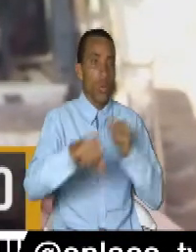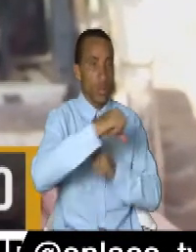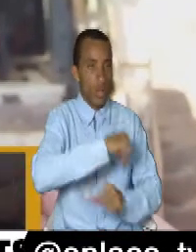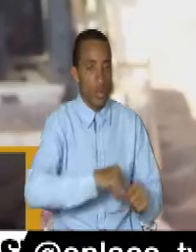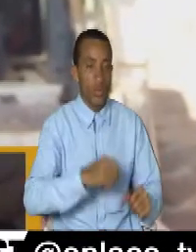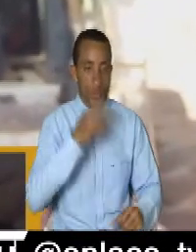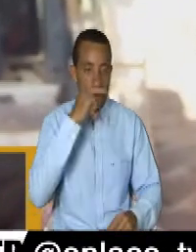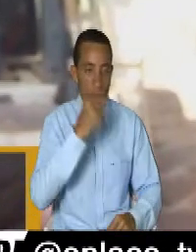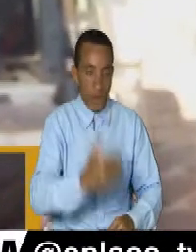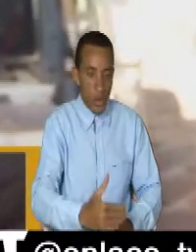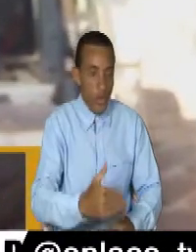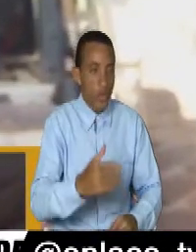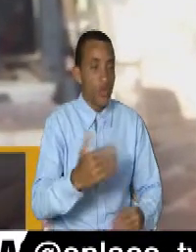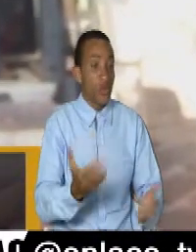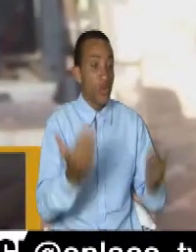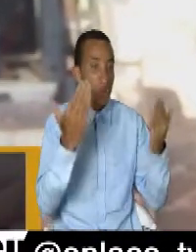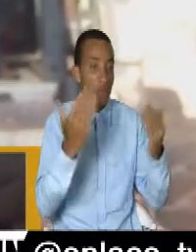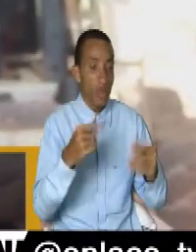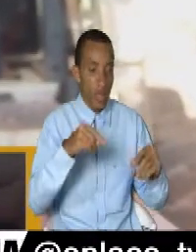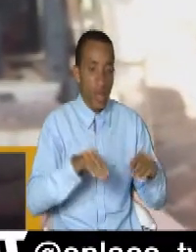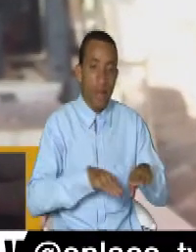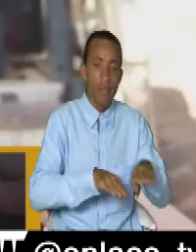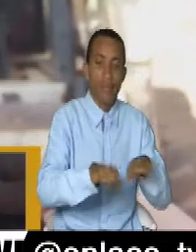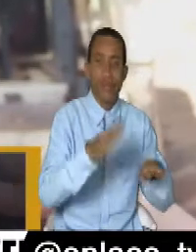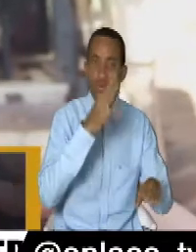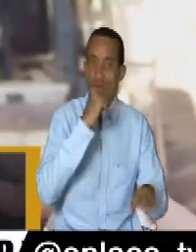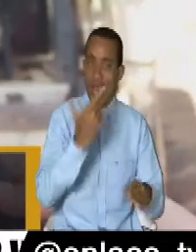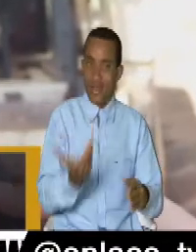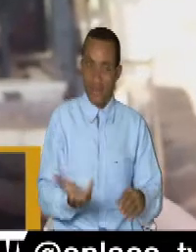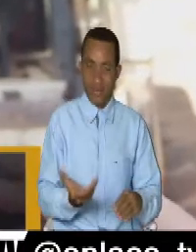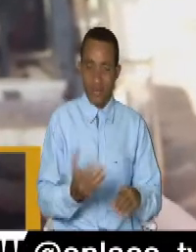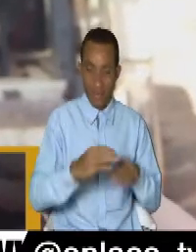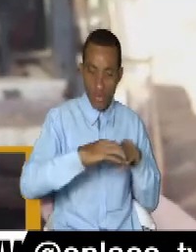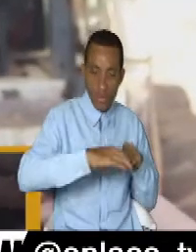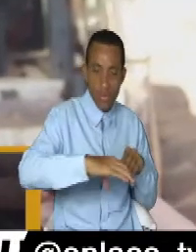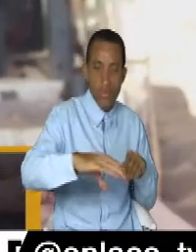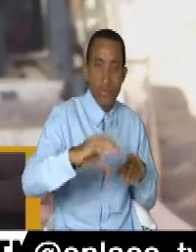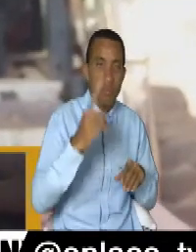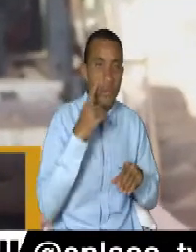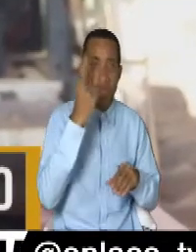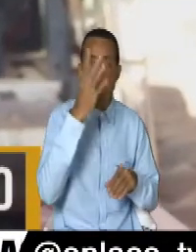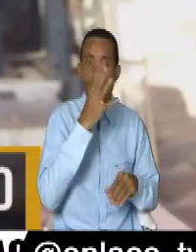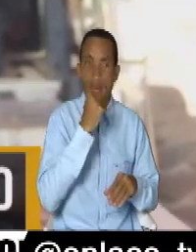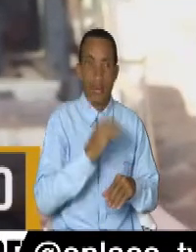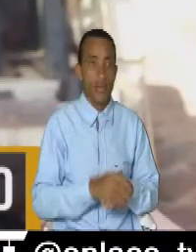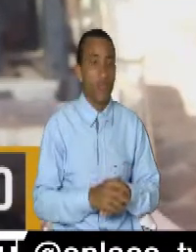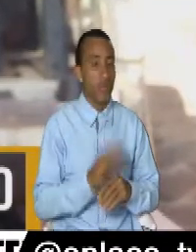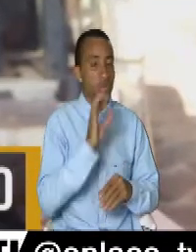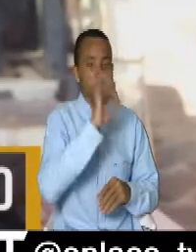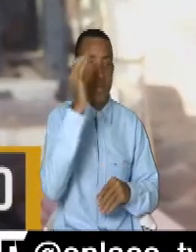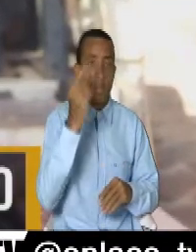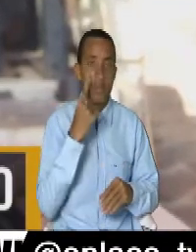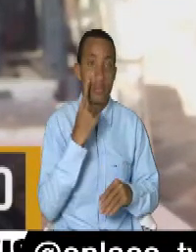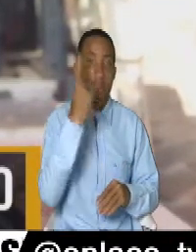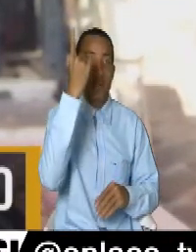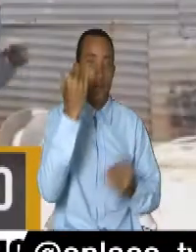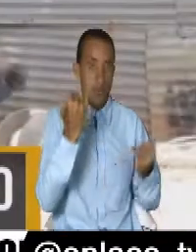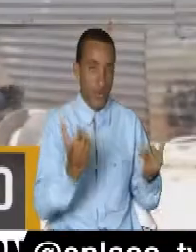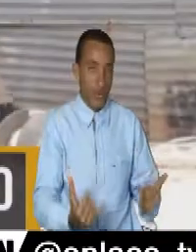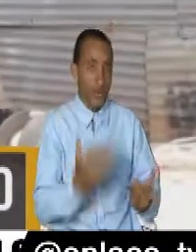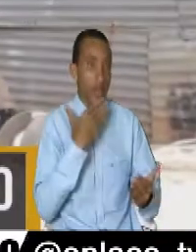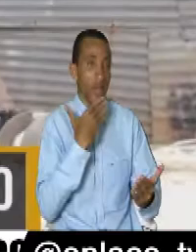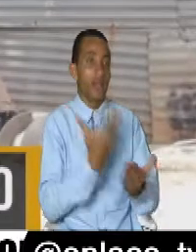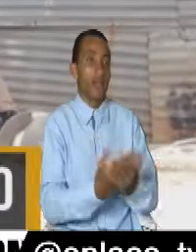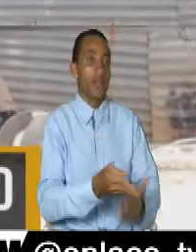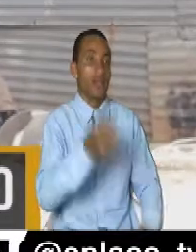niños, porque pues acá no había vía en realidad, o sea, esto aquí no había llegado por primera vez el pavimento, hasta hoy estamos culminando, gracias a Dios.